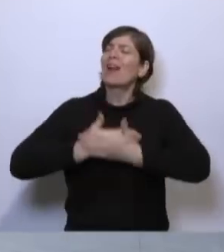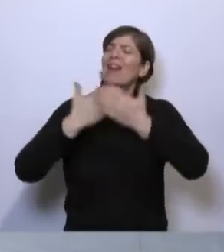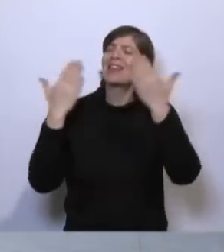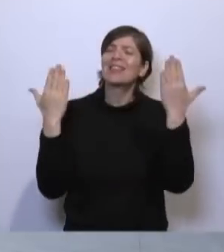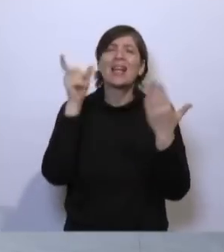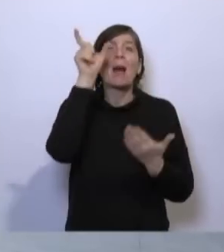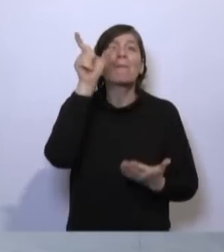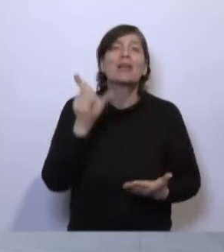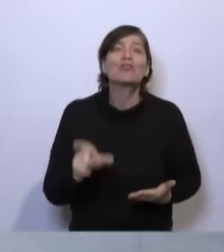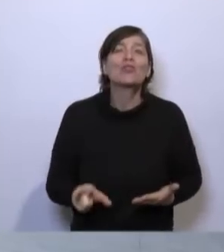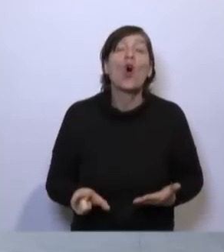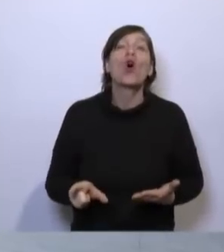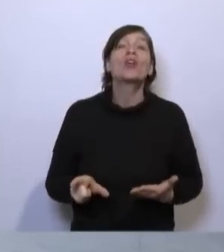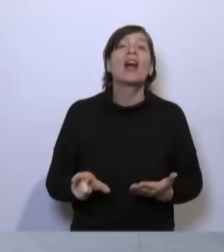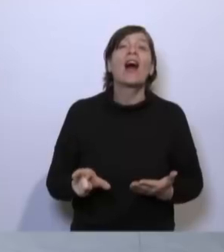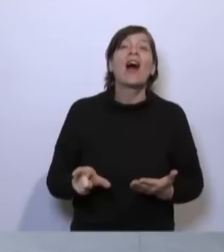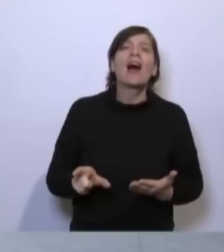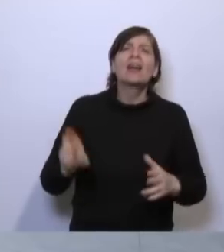Feliz quien ama